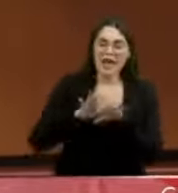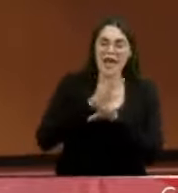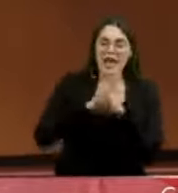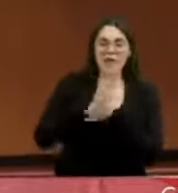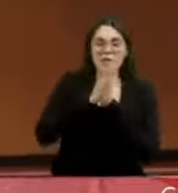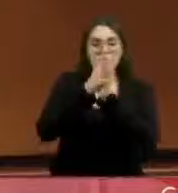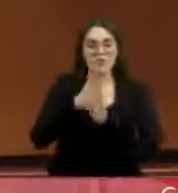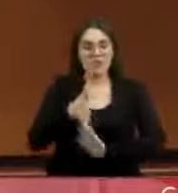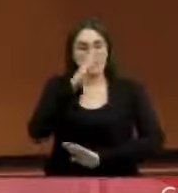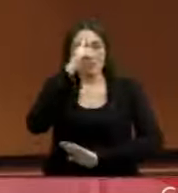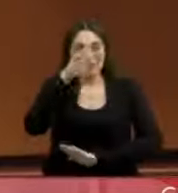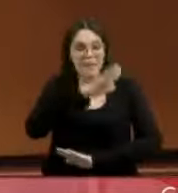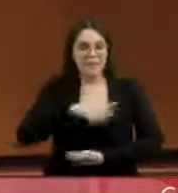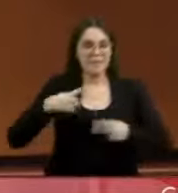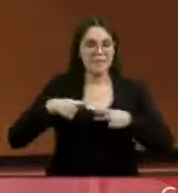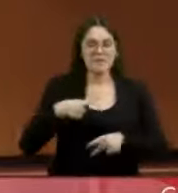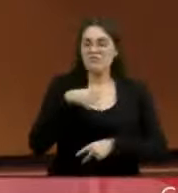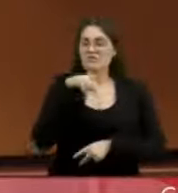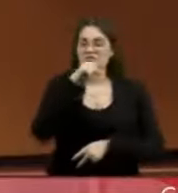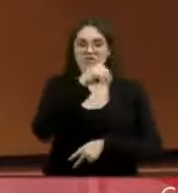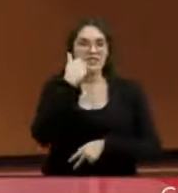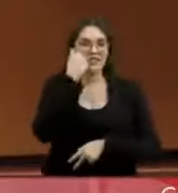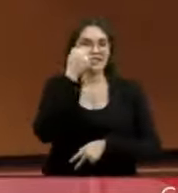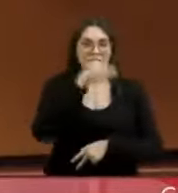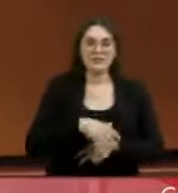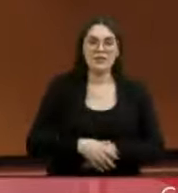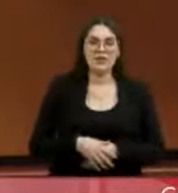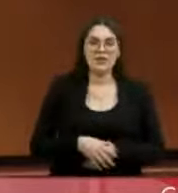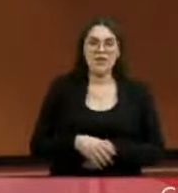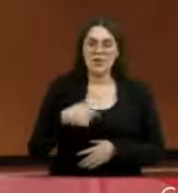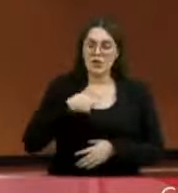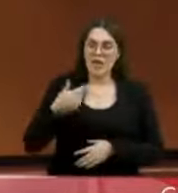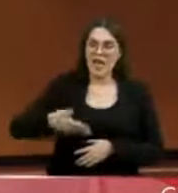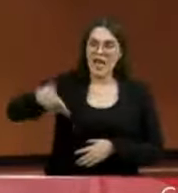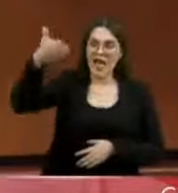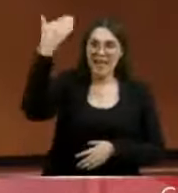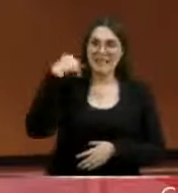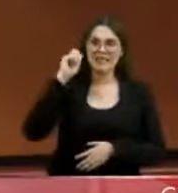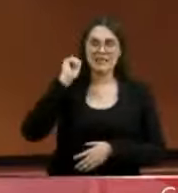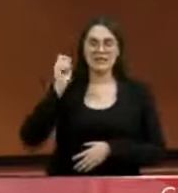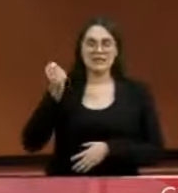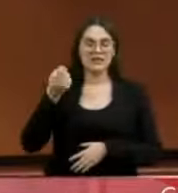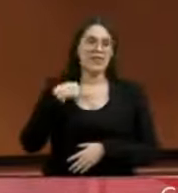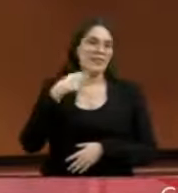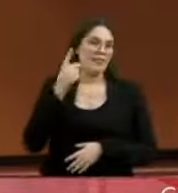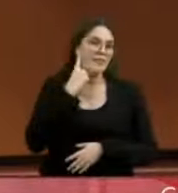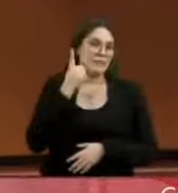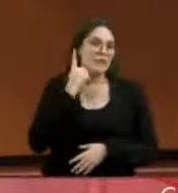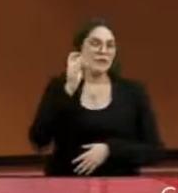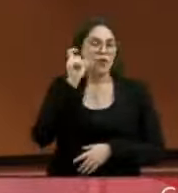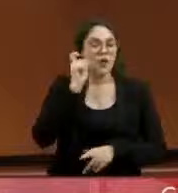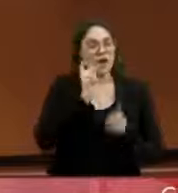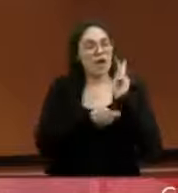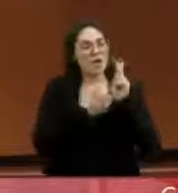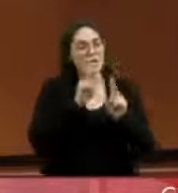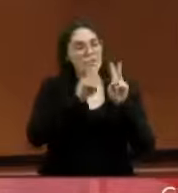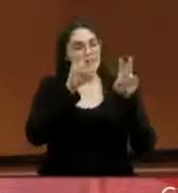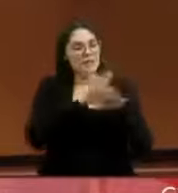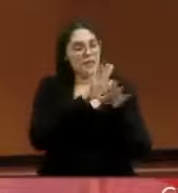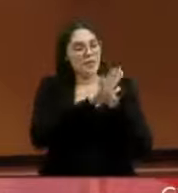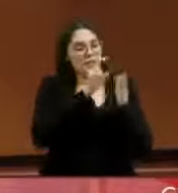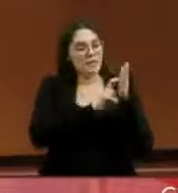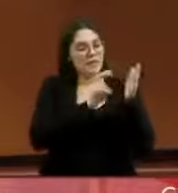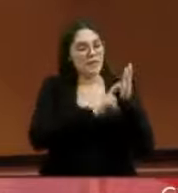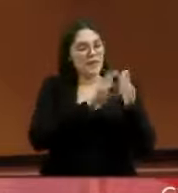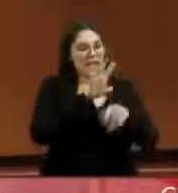del pueblo. Como se los dije siendo diputado cuando discutimos la reforma constitucional en materia eléctrica, la